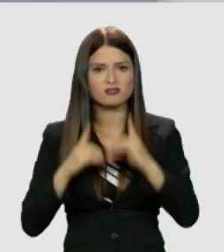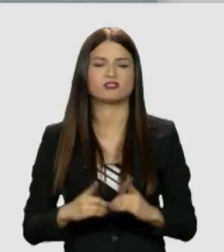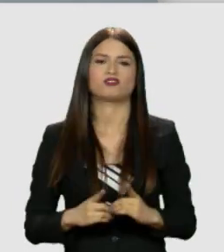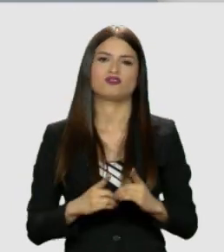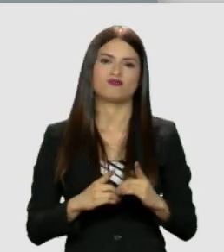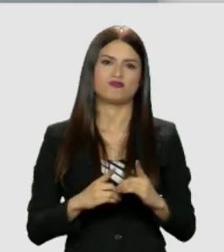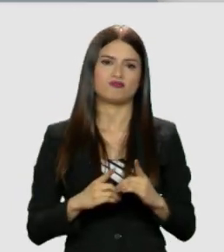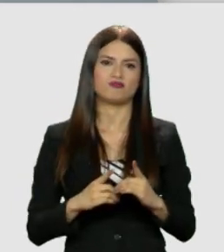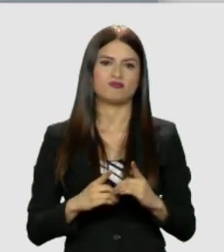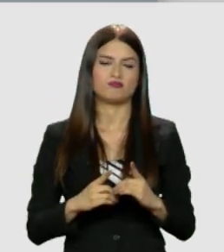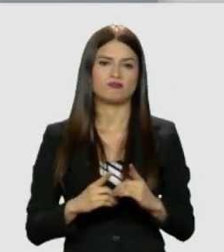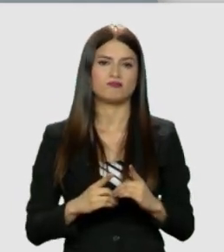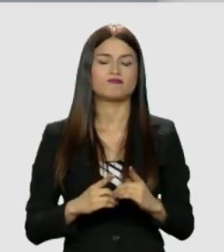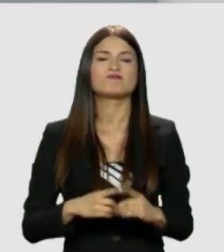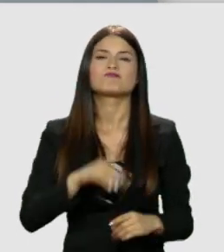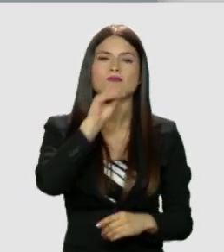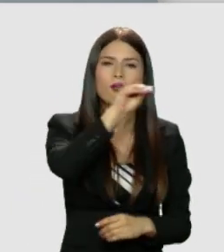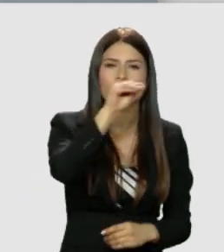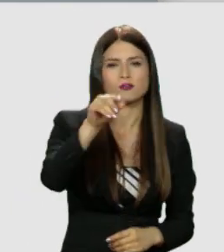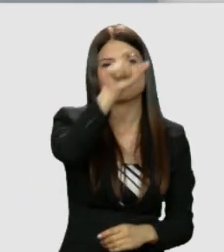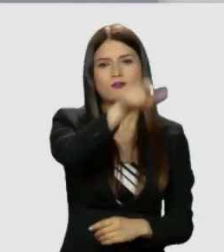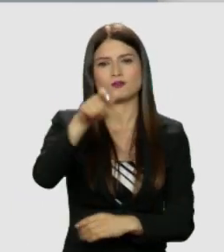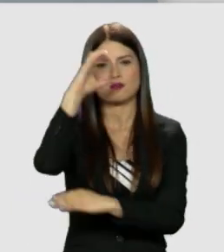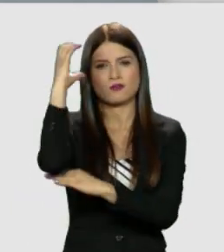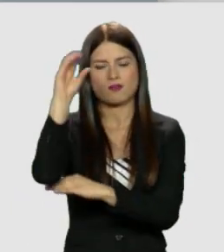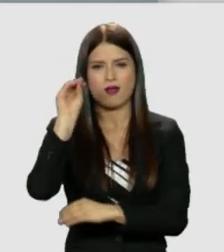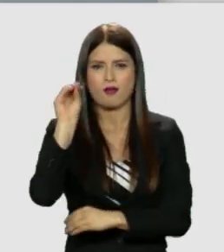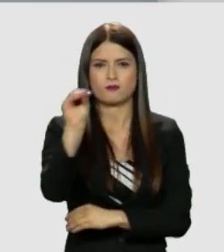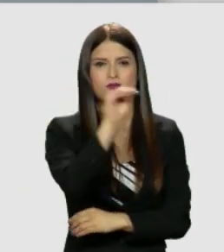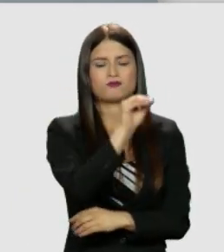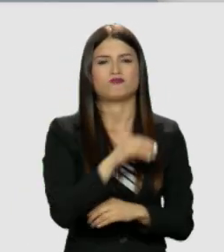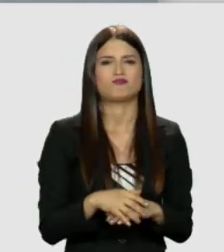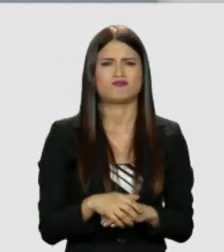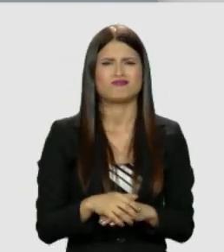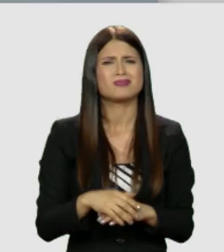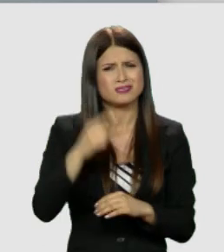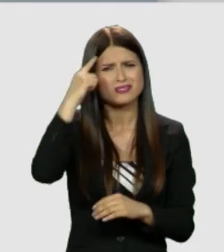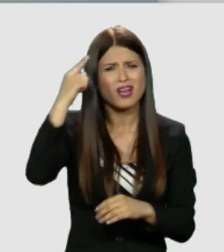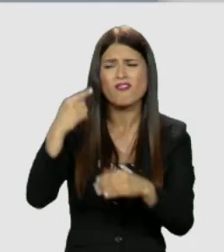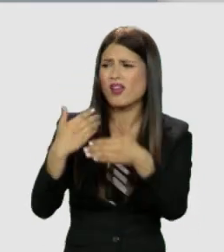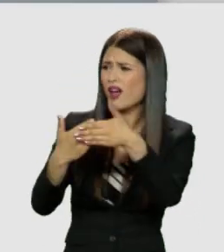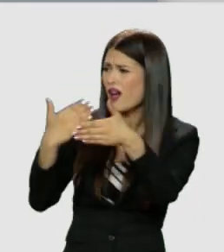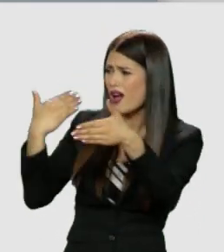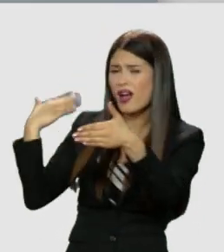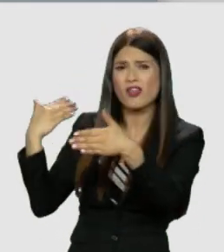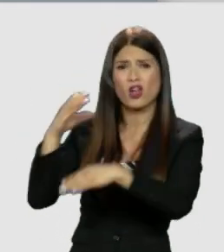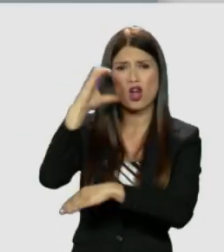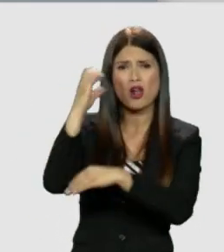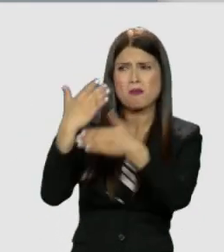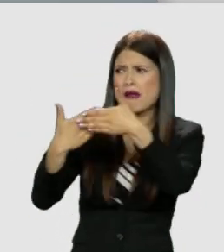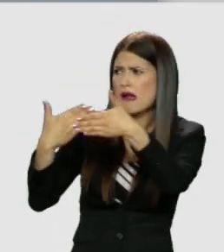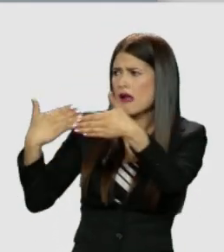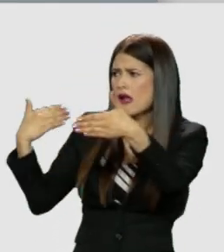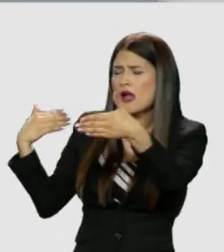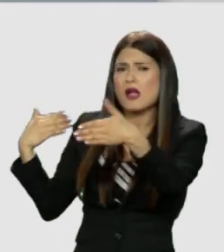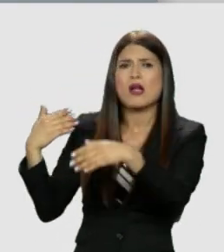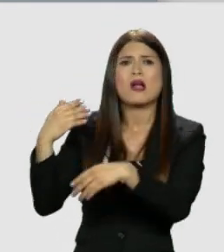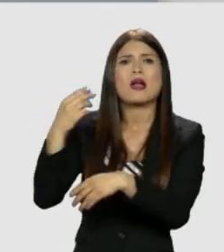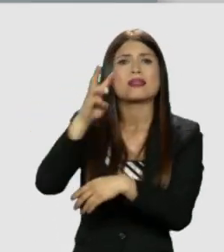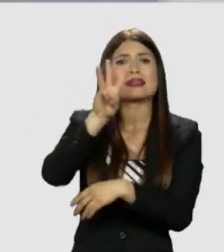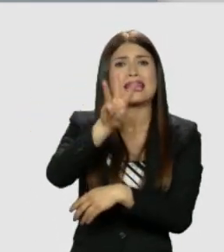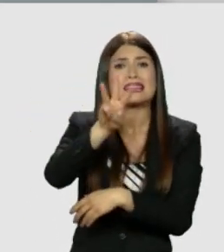queridos compatriotas después de más de ocho procesos de paz que no concluyeron a lo largo de